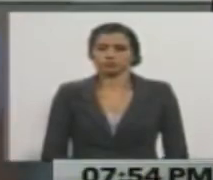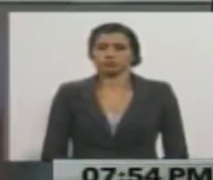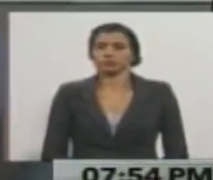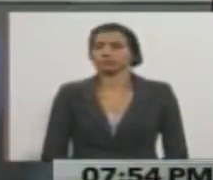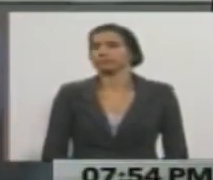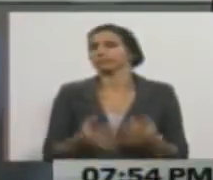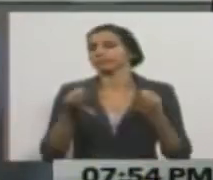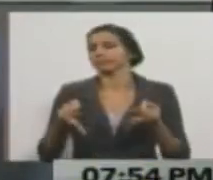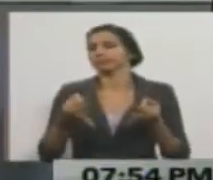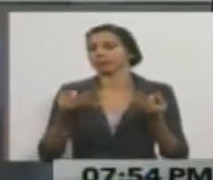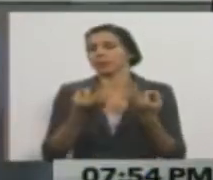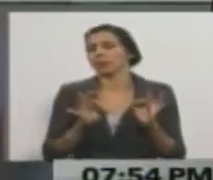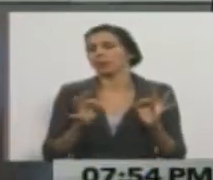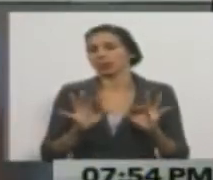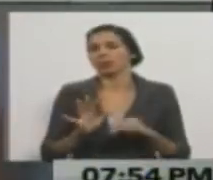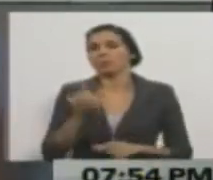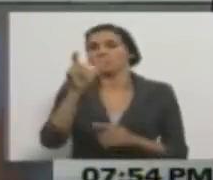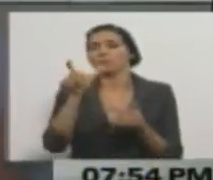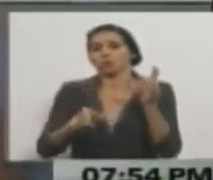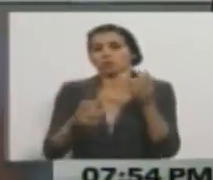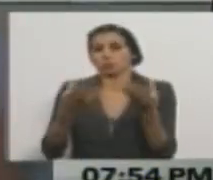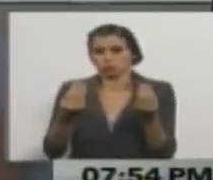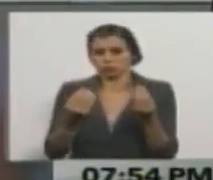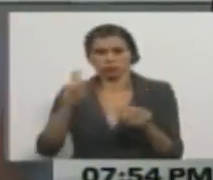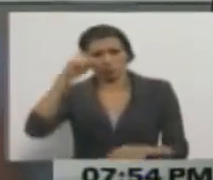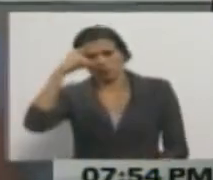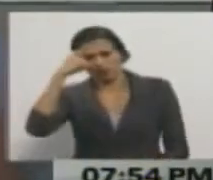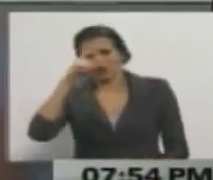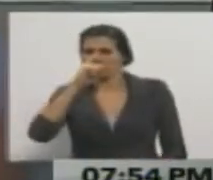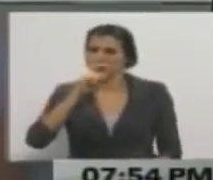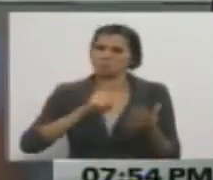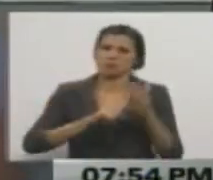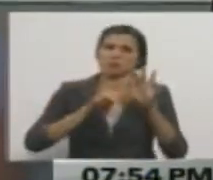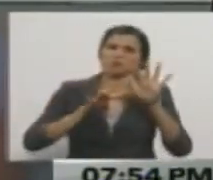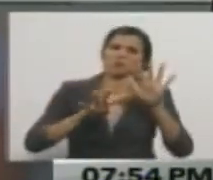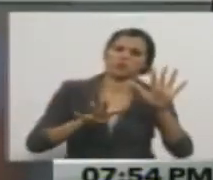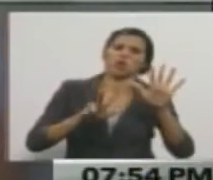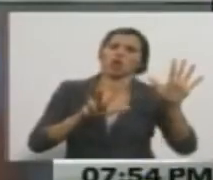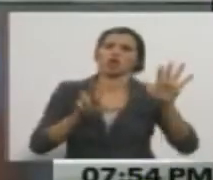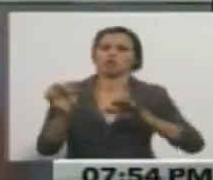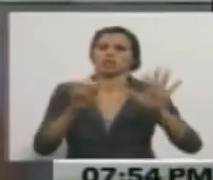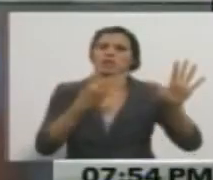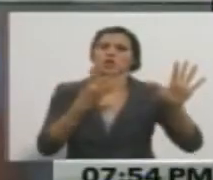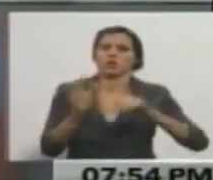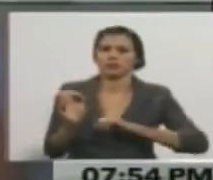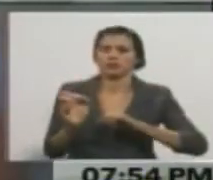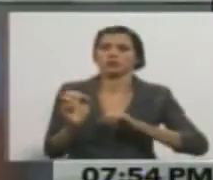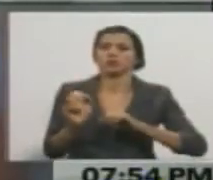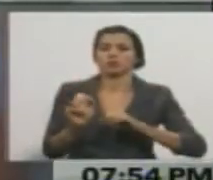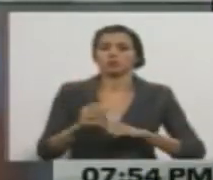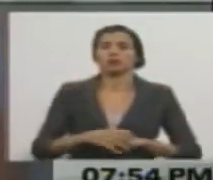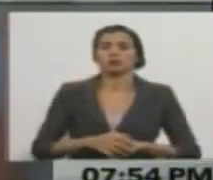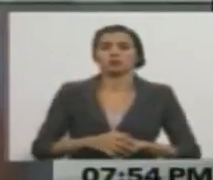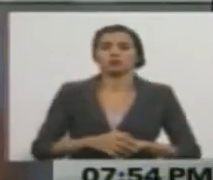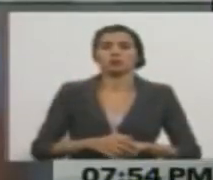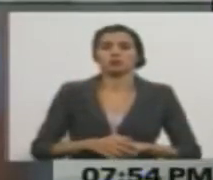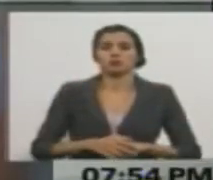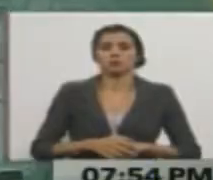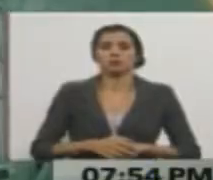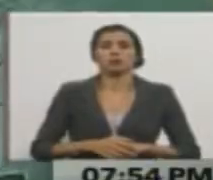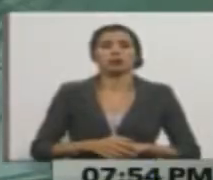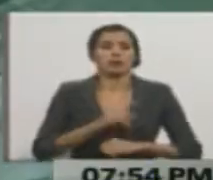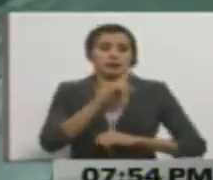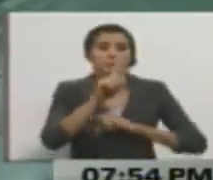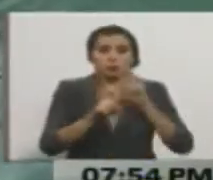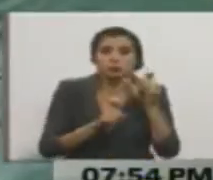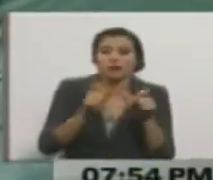normalmente muchas personas, sobre todo, no sé si recuerdan ustedes los años 80, 90, incluso hubo encuestas que le preguntaban a la